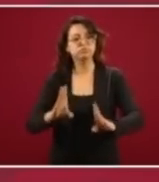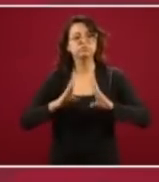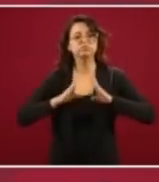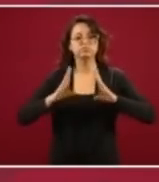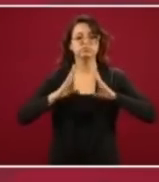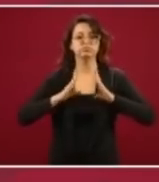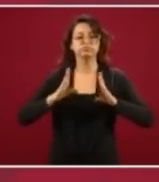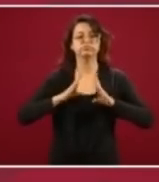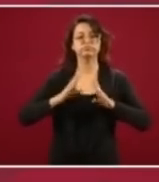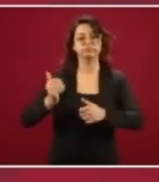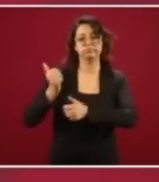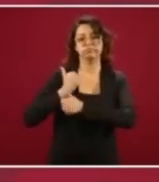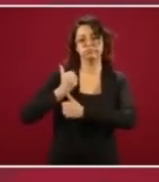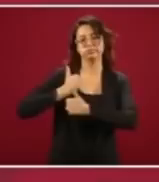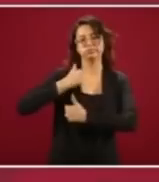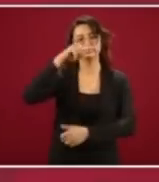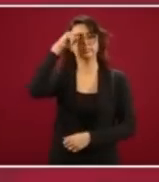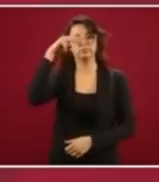de México.